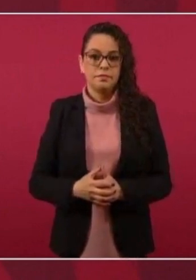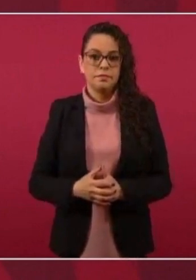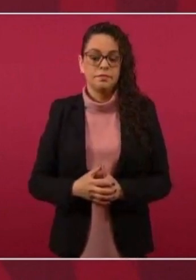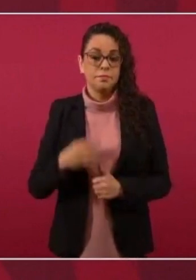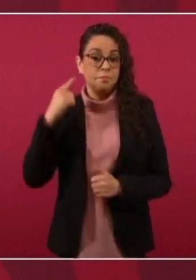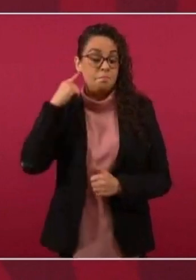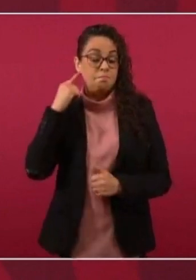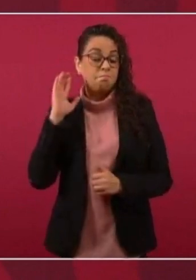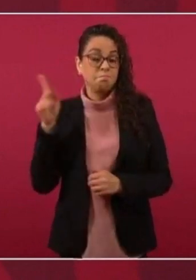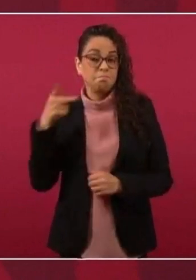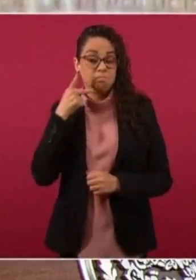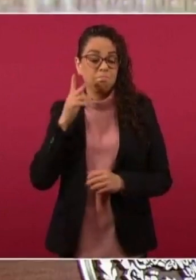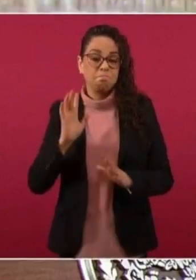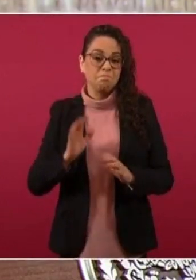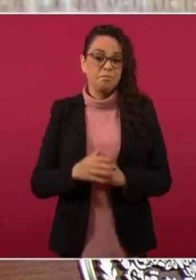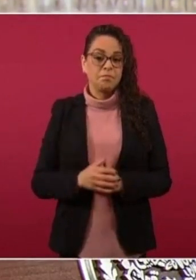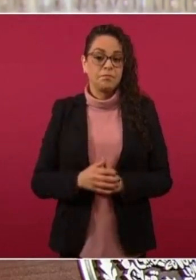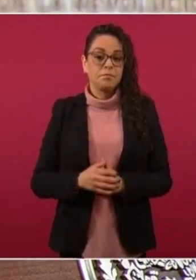por